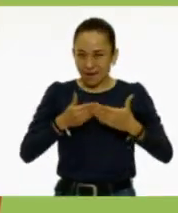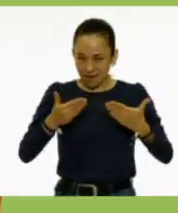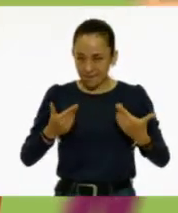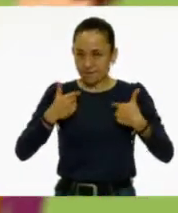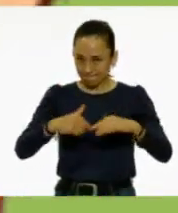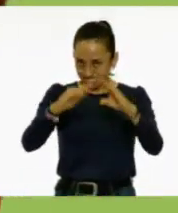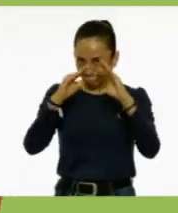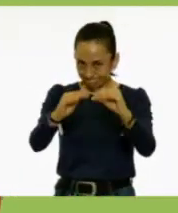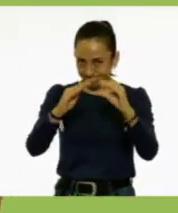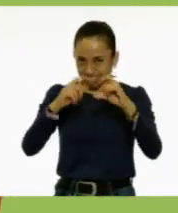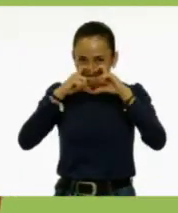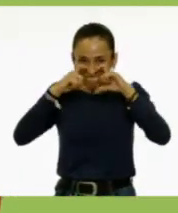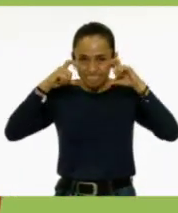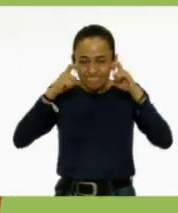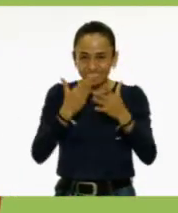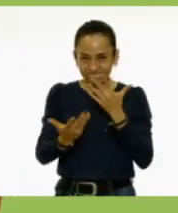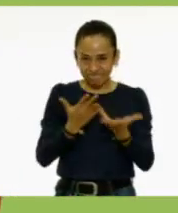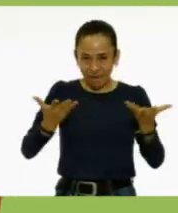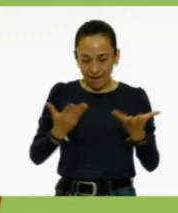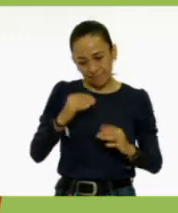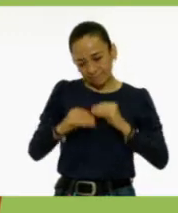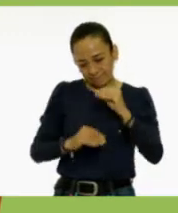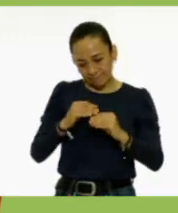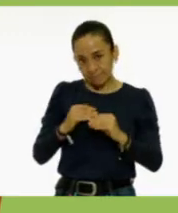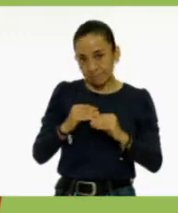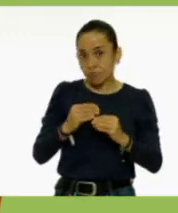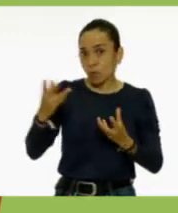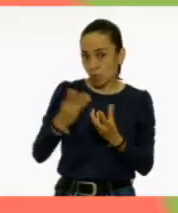cómo armar un cubrebocas con ayuda de un adulto.